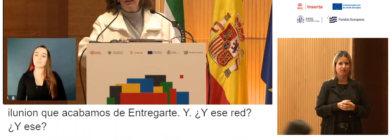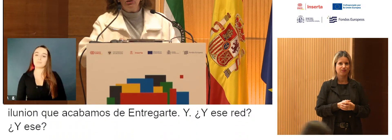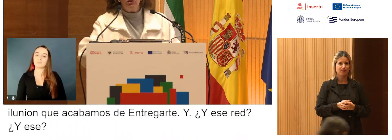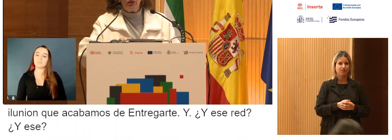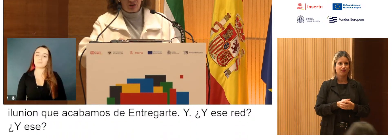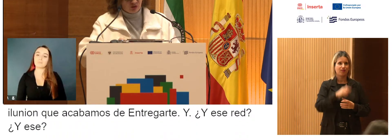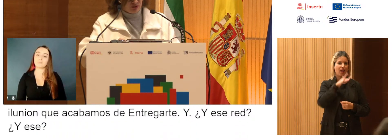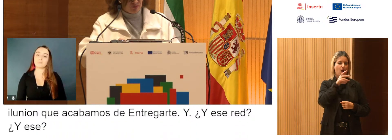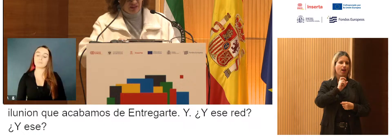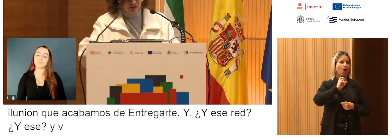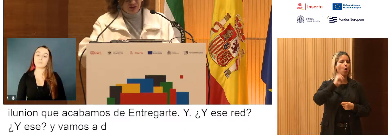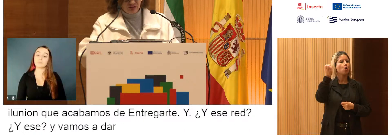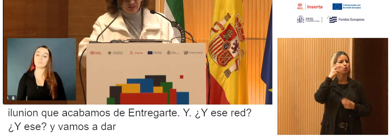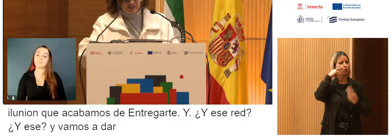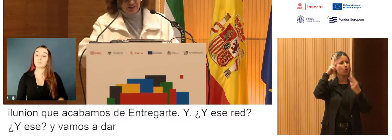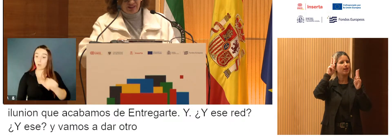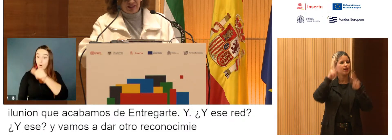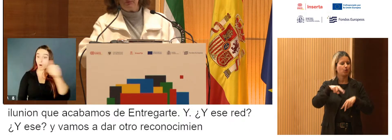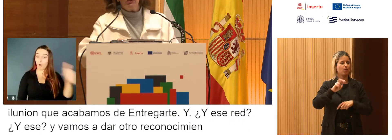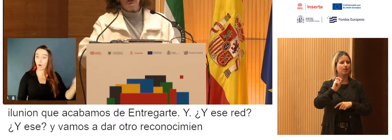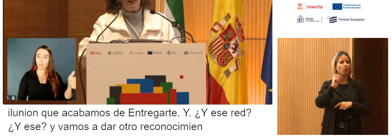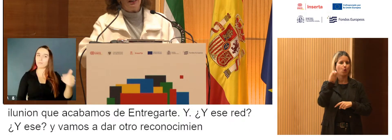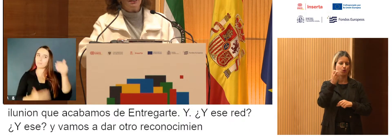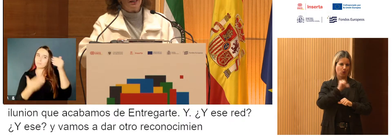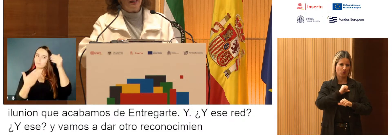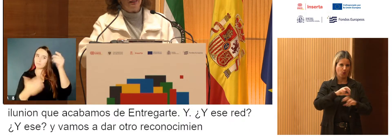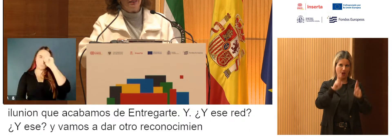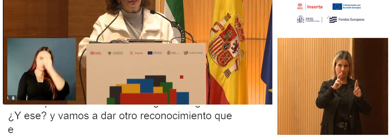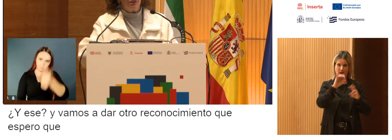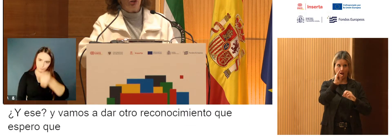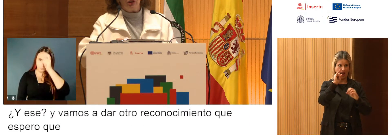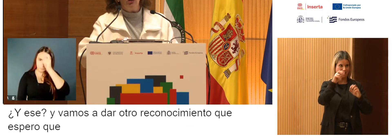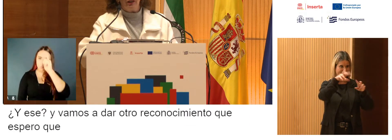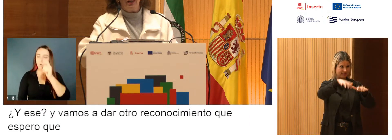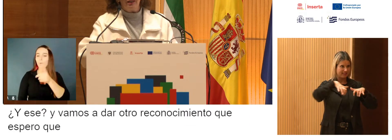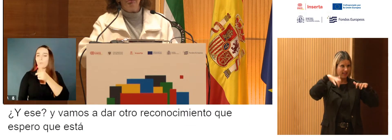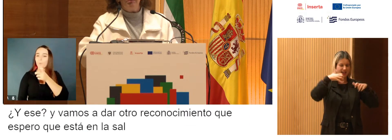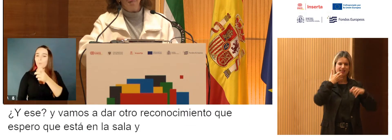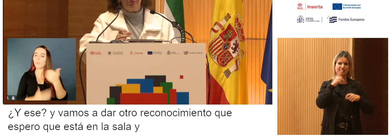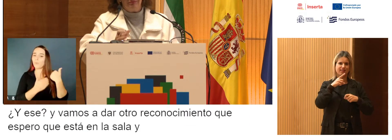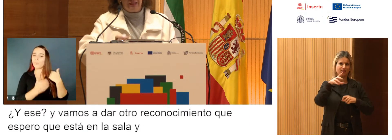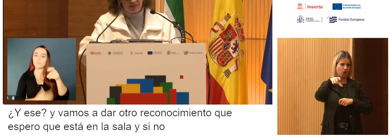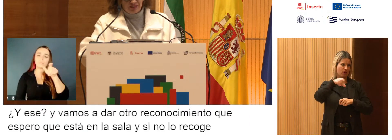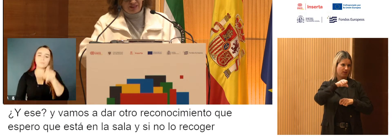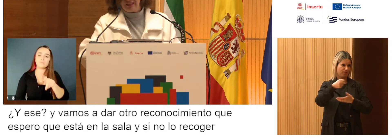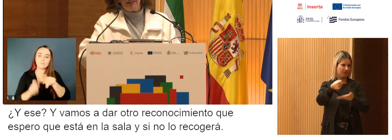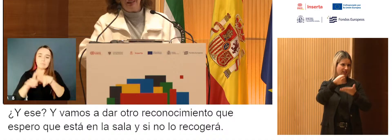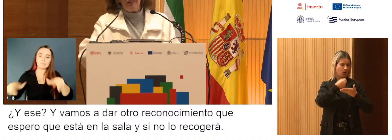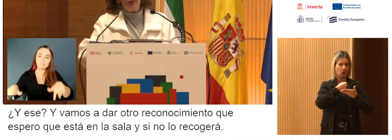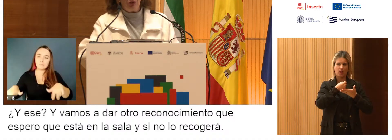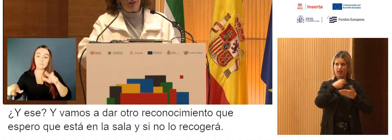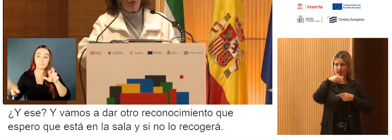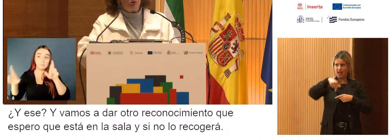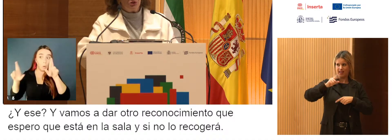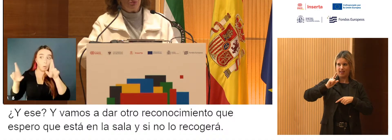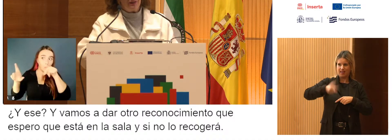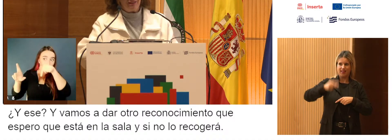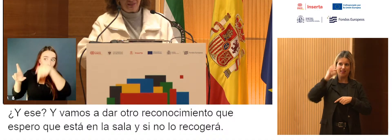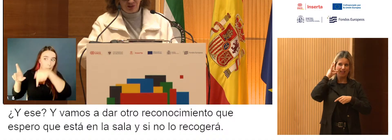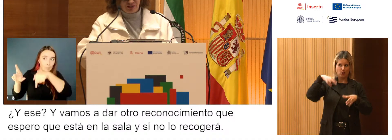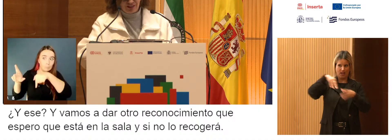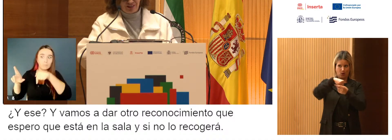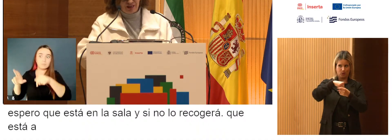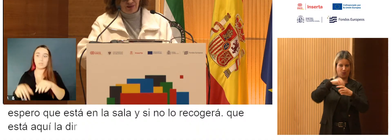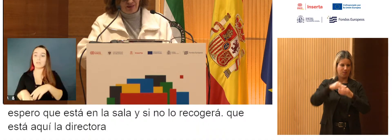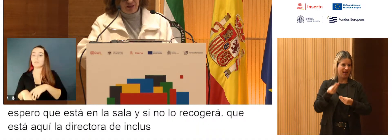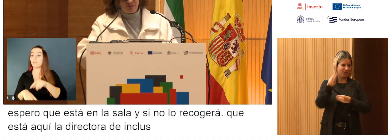vamos a dar otro reconocimiento que espero que está en la sala y si no lo recogerá, que está aquí la directora de Inclusión para